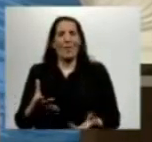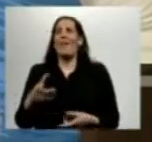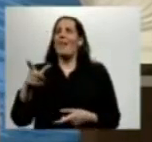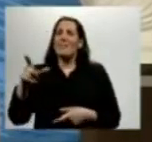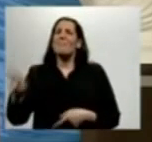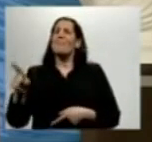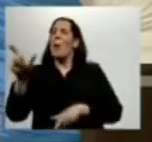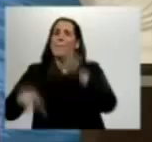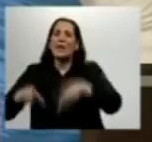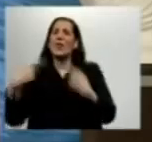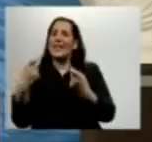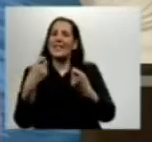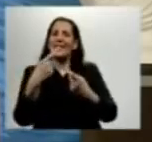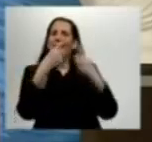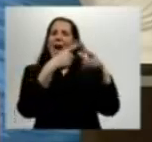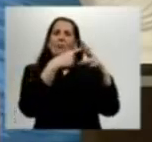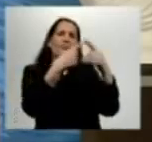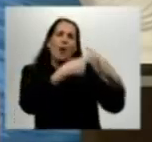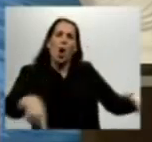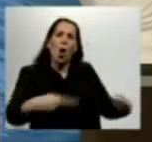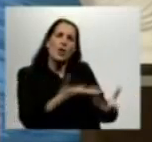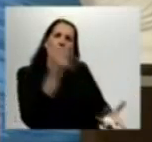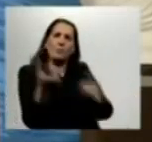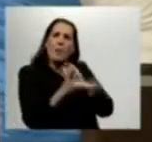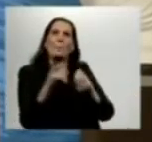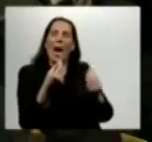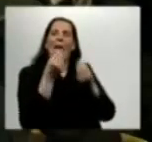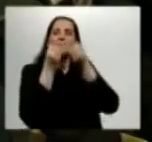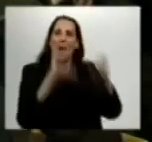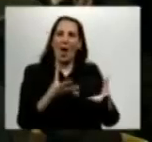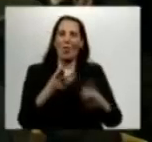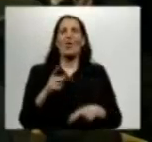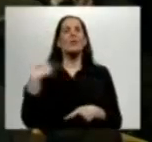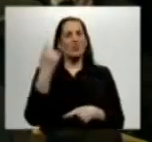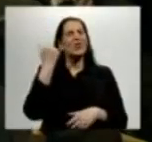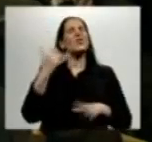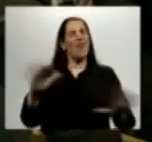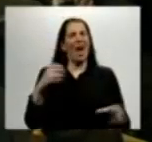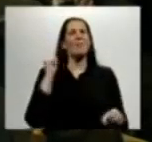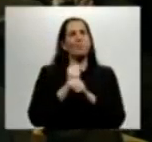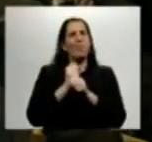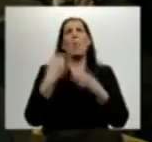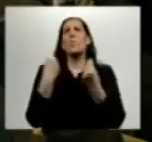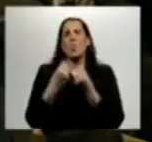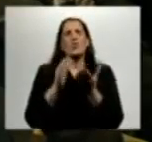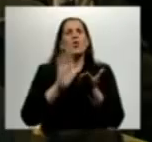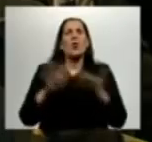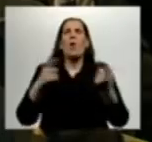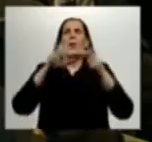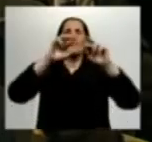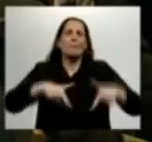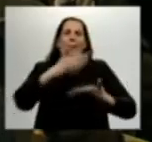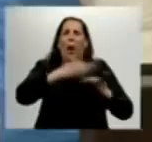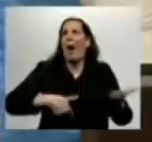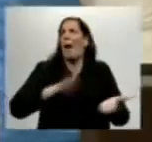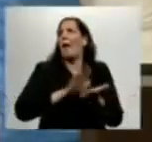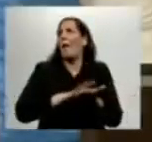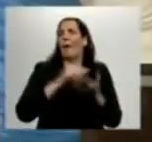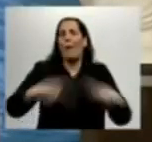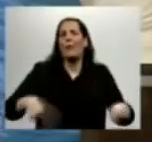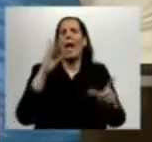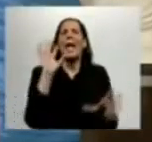con instrumentos acorde. Hemos hecho mucho en políticas de inclusión, de economía. Yo creo que este Código Civil, en